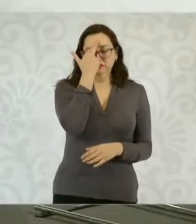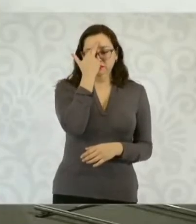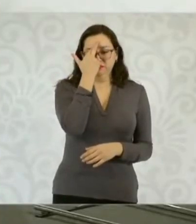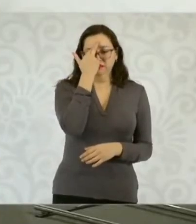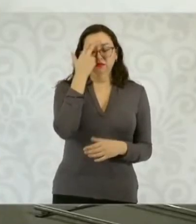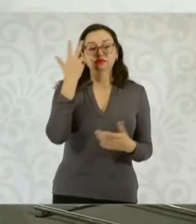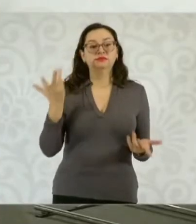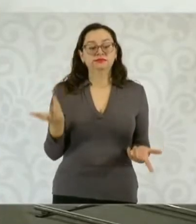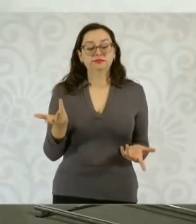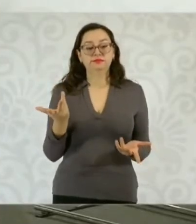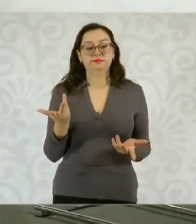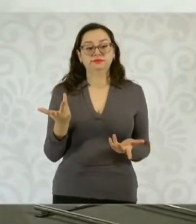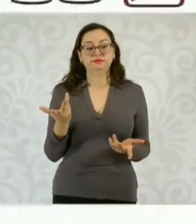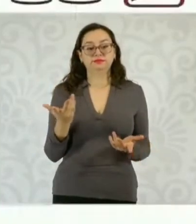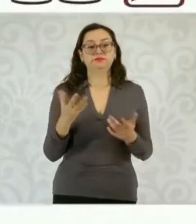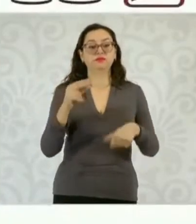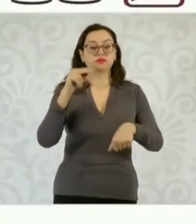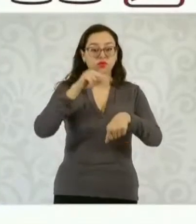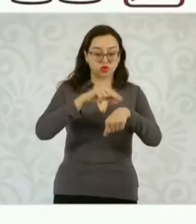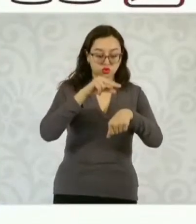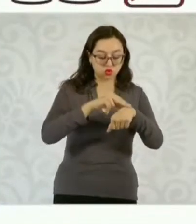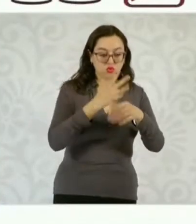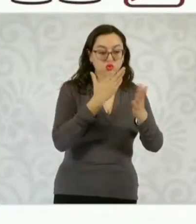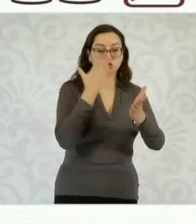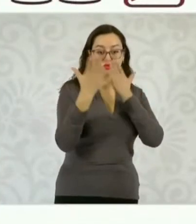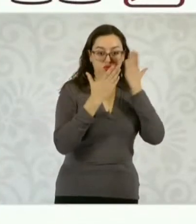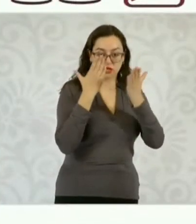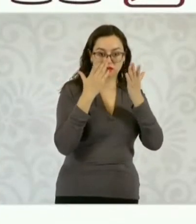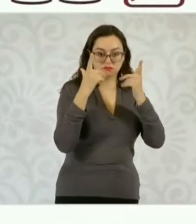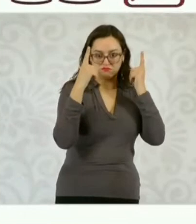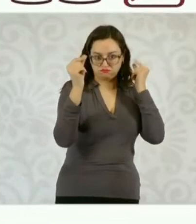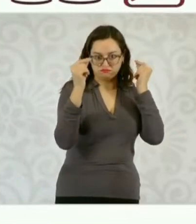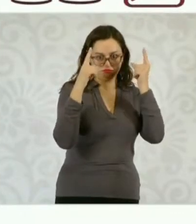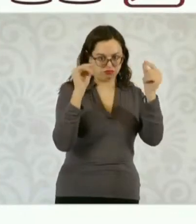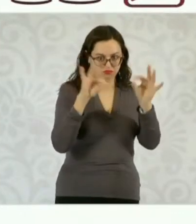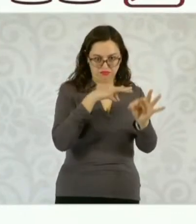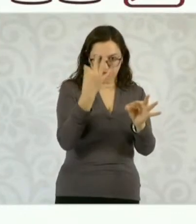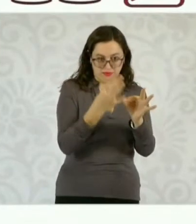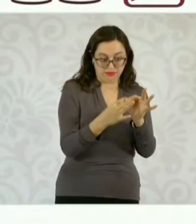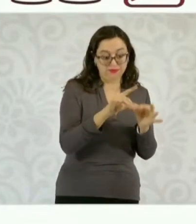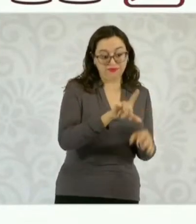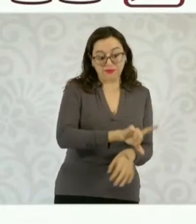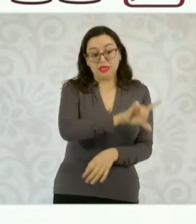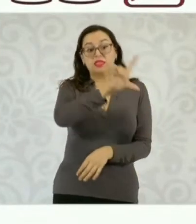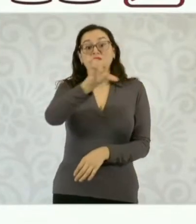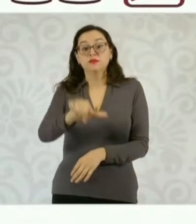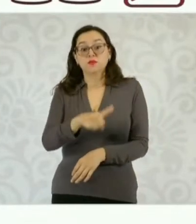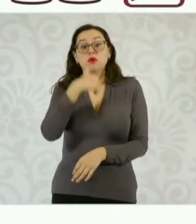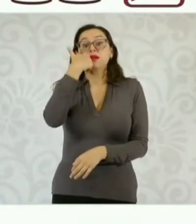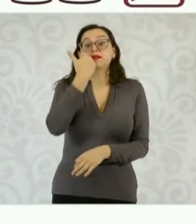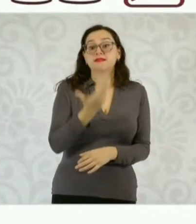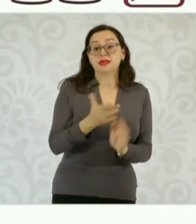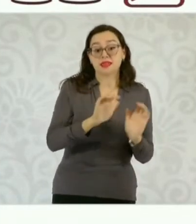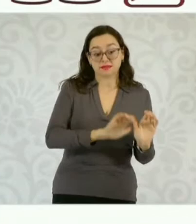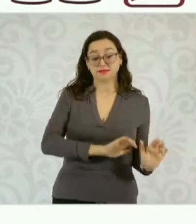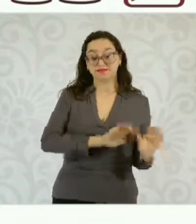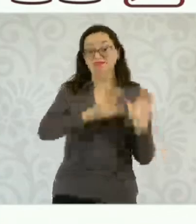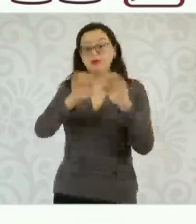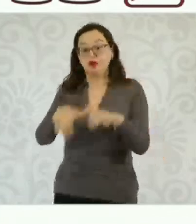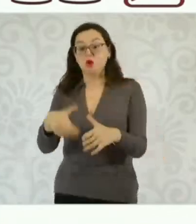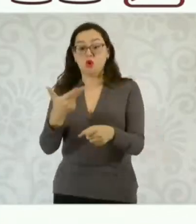ser para ser un médico residente, uno tiene que haber primero concursado en el examen nacional de aspirantes a residencias